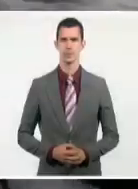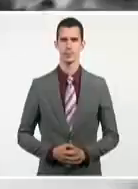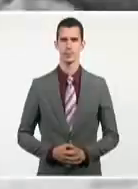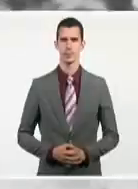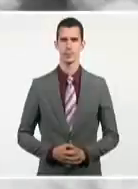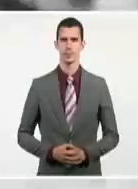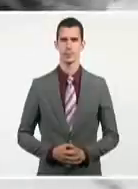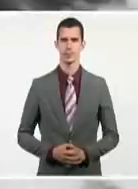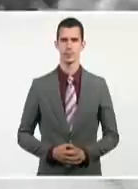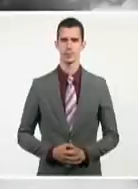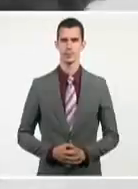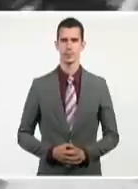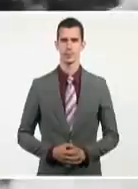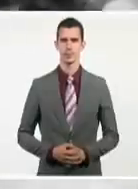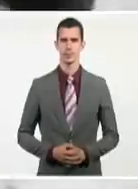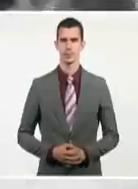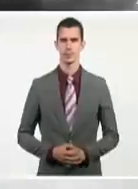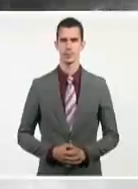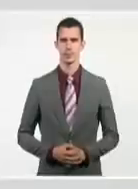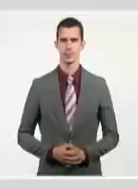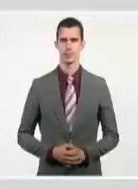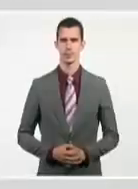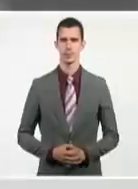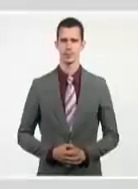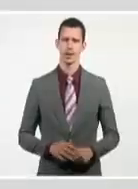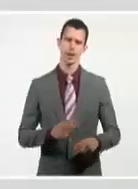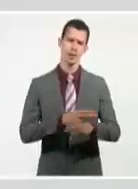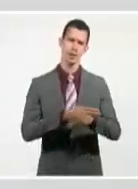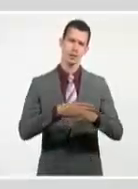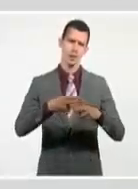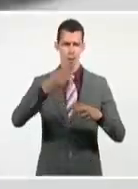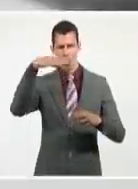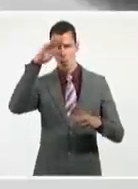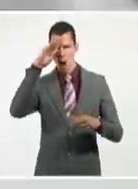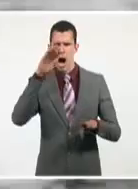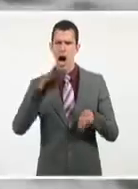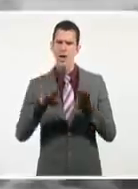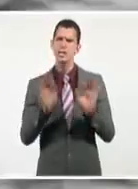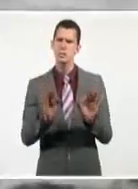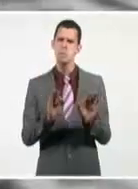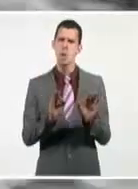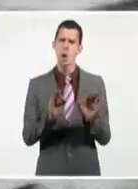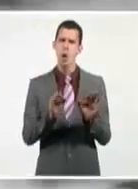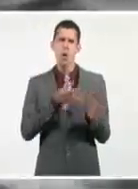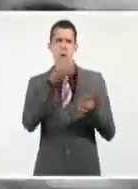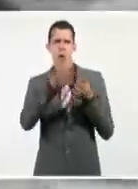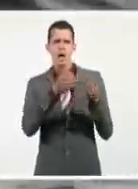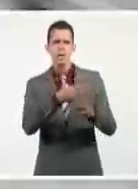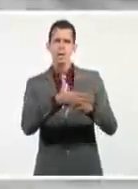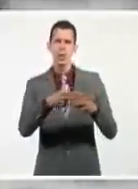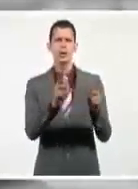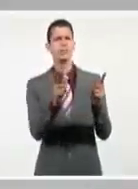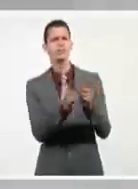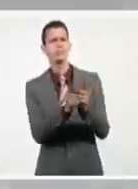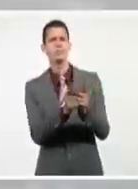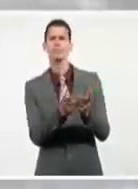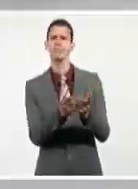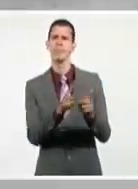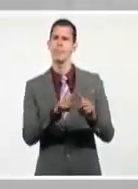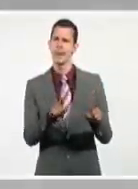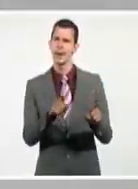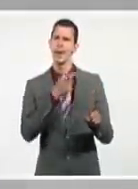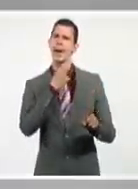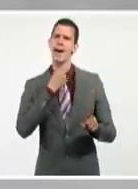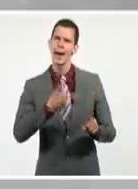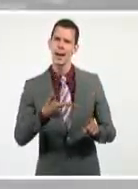La historiografía atesora hechos y testimonios poco conocidos sobre la gesta de Playa Girón, como la captura del capitán y